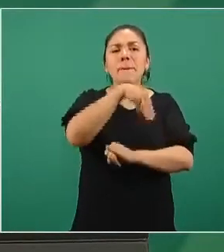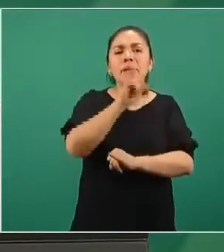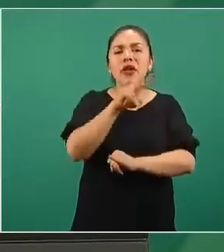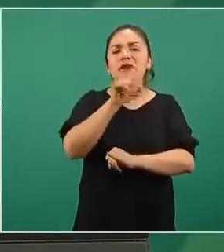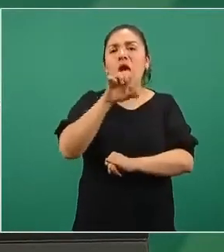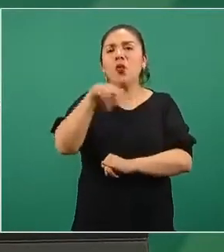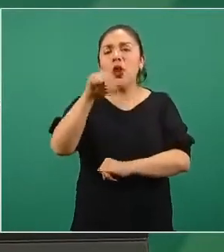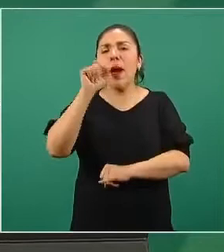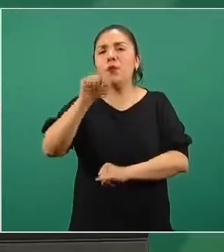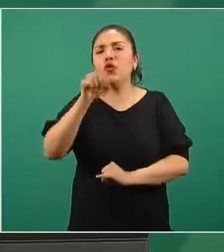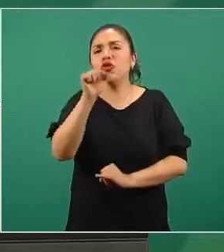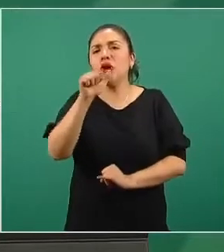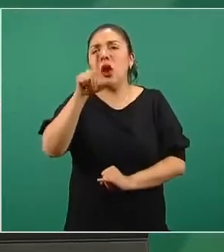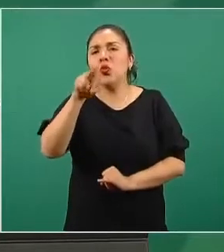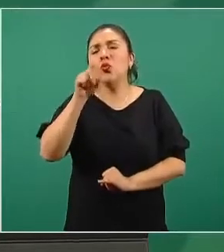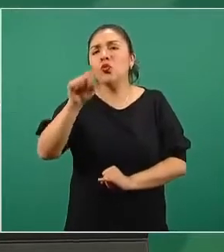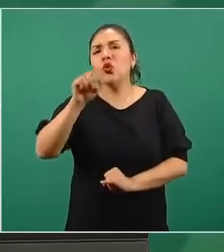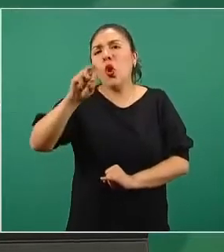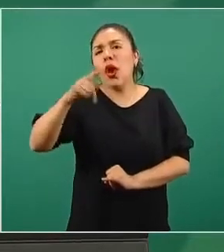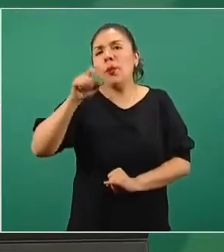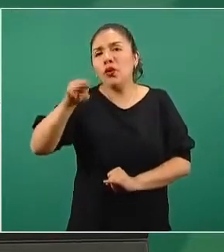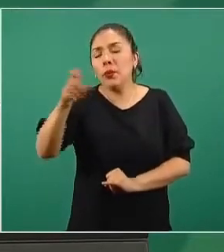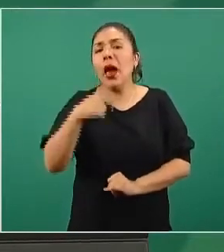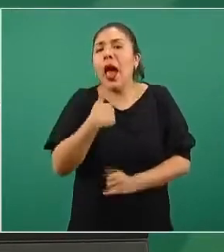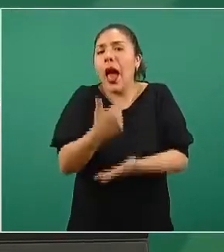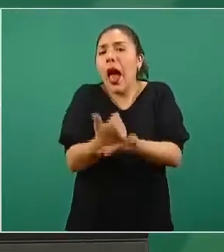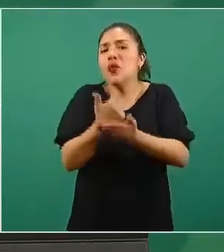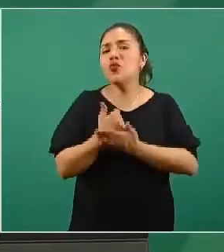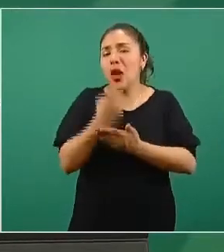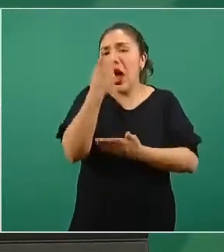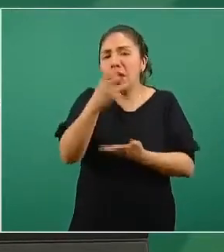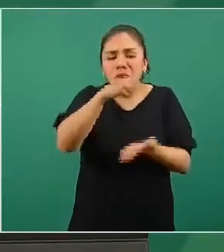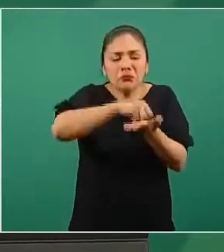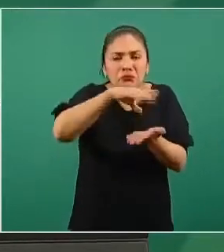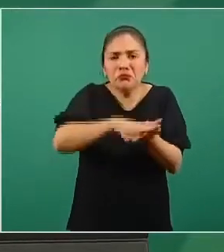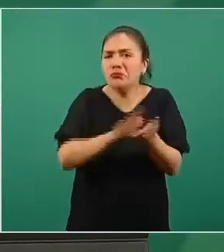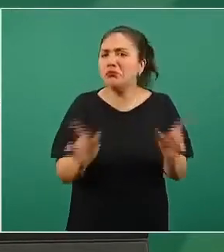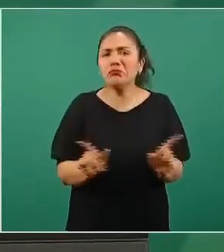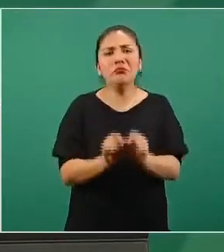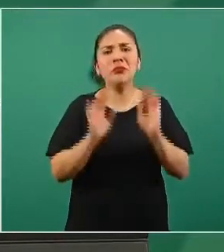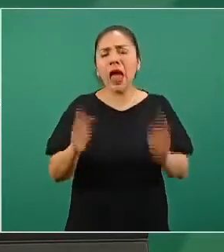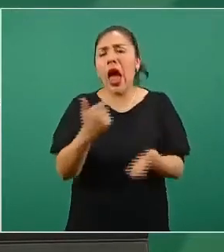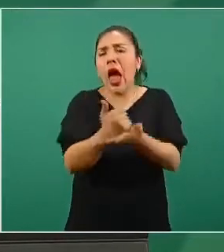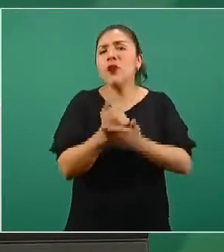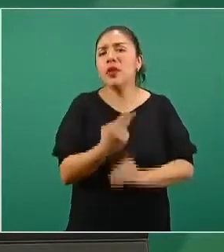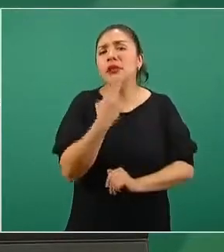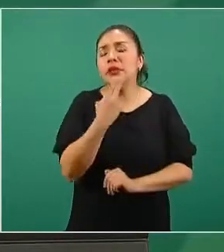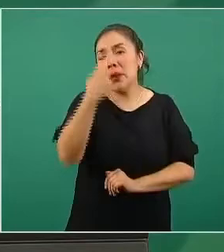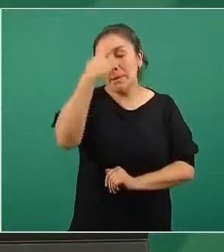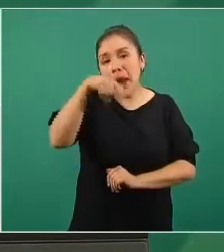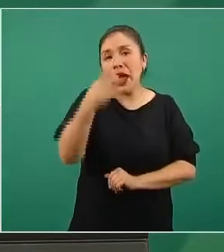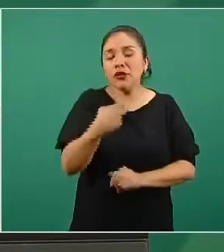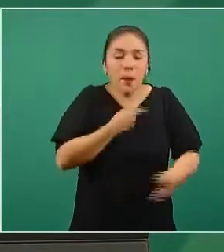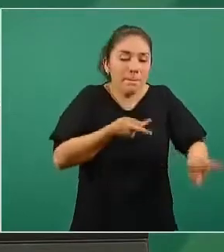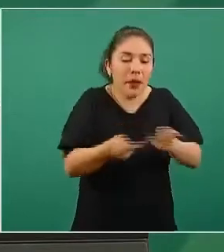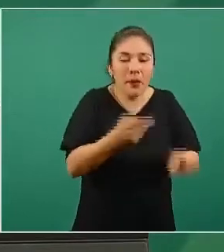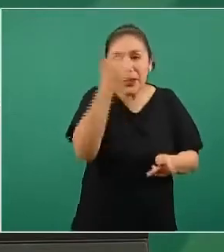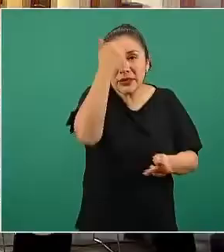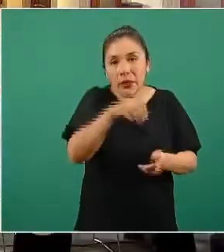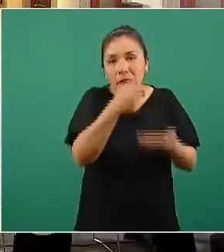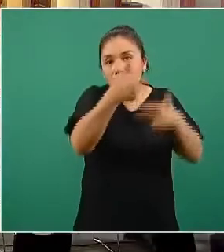mivacuna.salud.gov.mx, y nos van a ayudar muchísimo para planear mientras se vayan registrando.